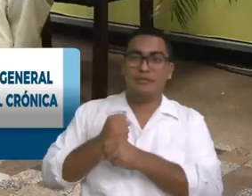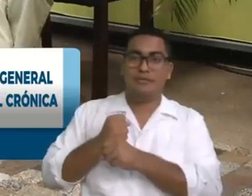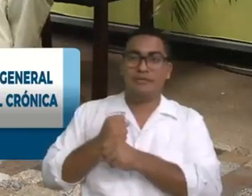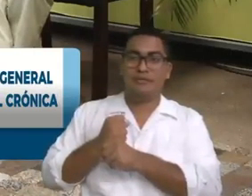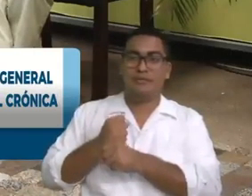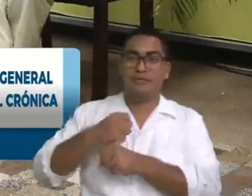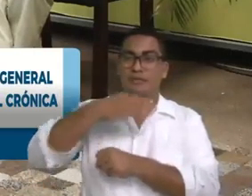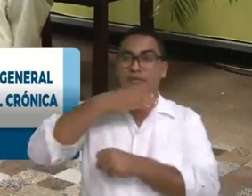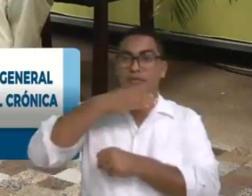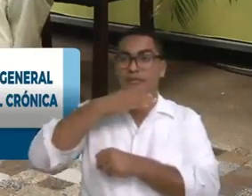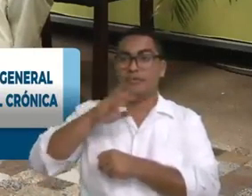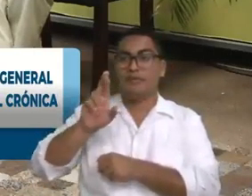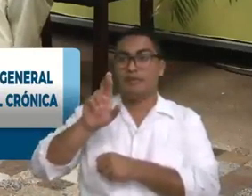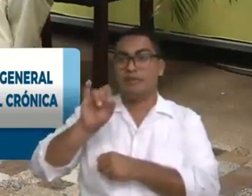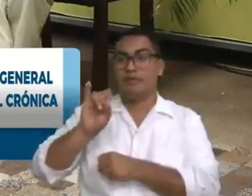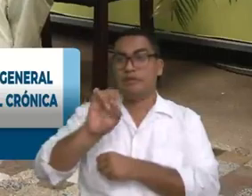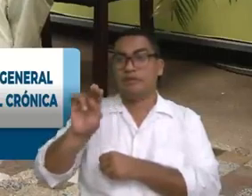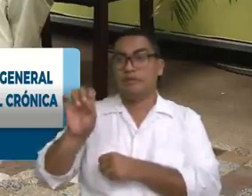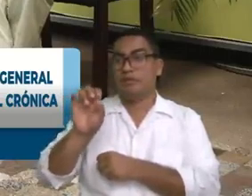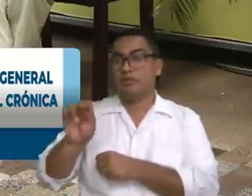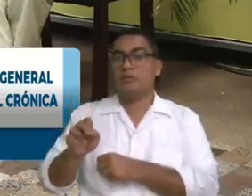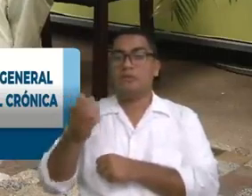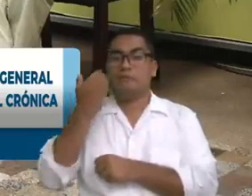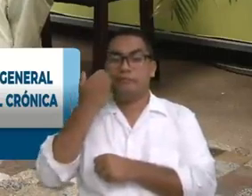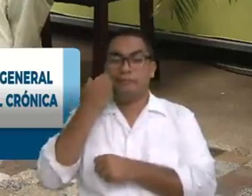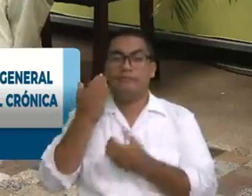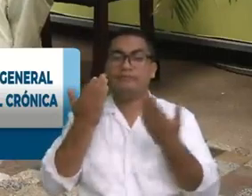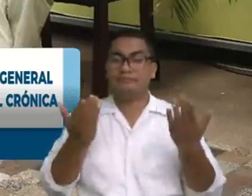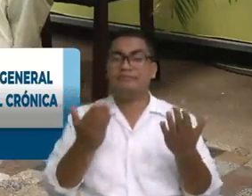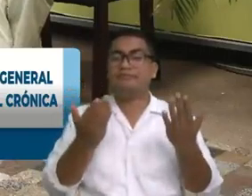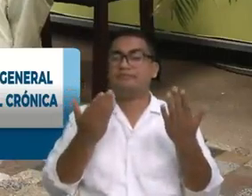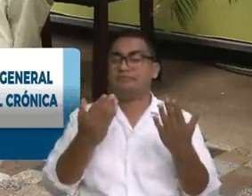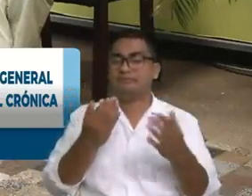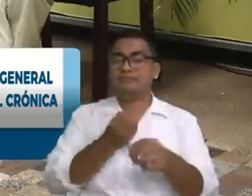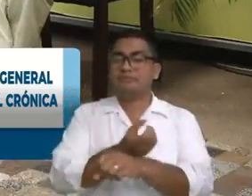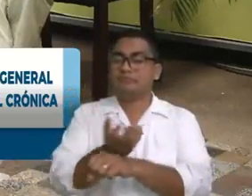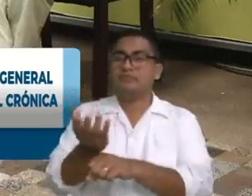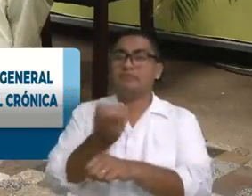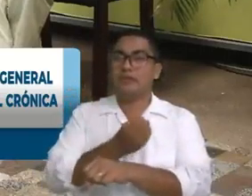gravedad renal que tenga. Entonces nosotros vamos a ir limitando